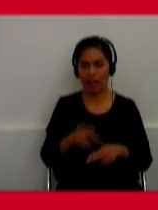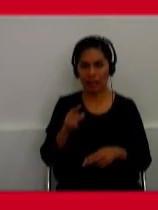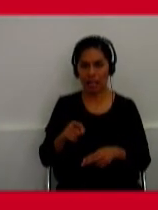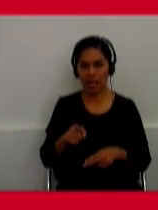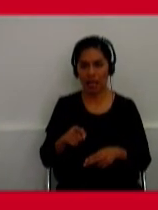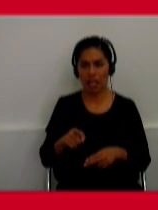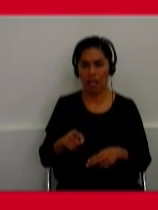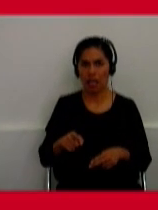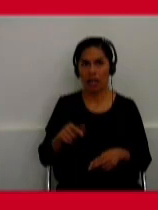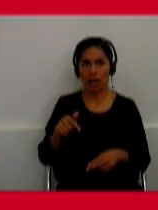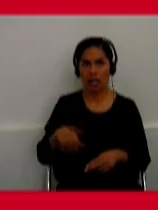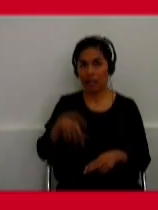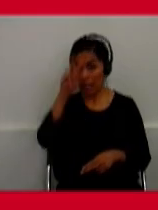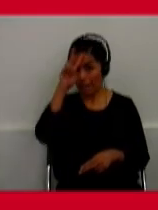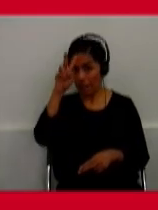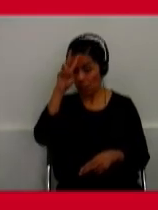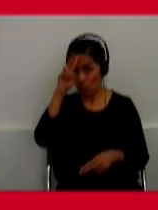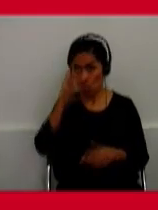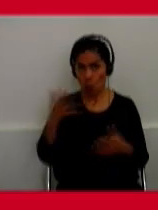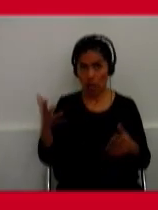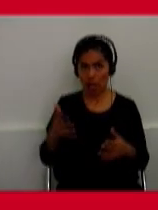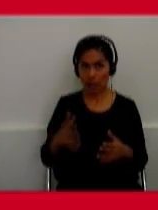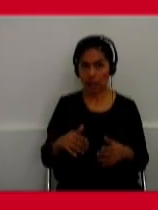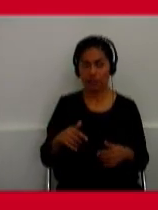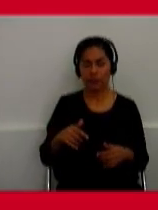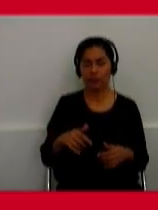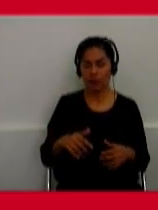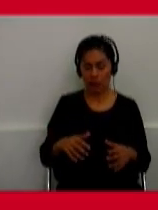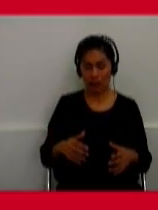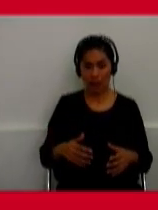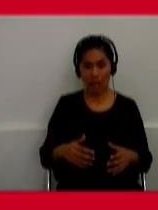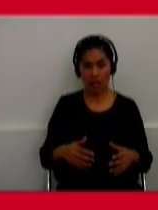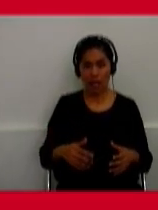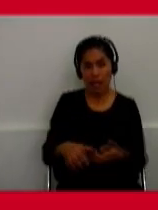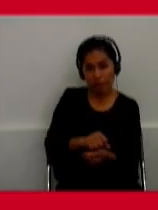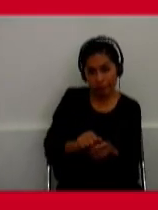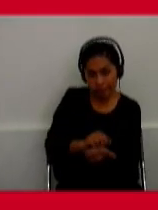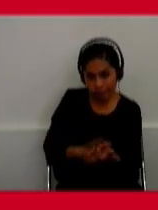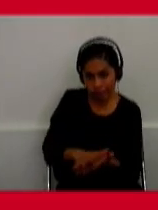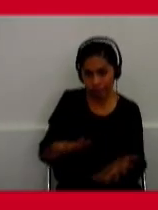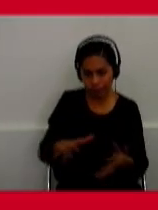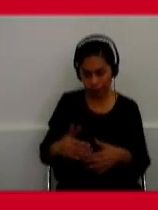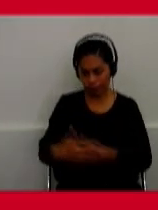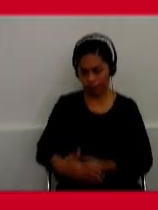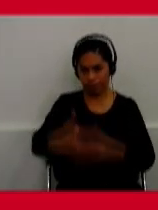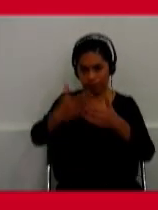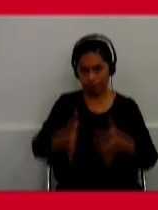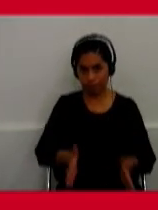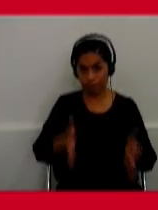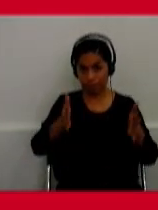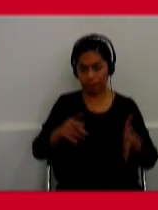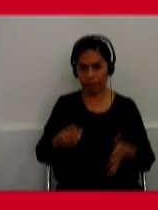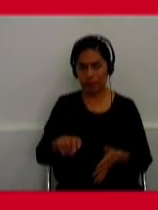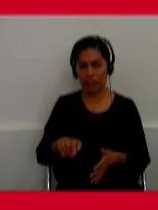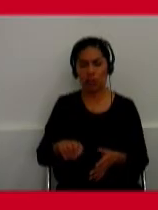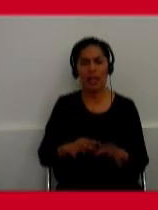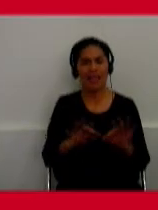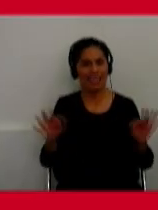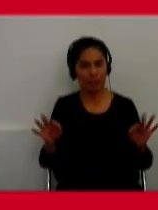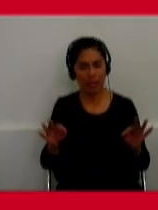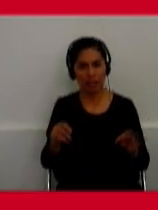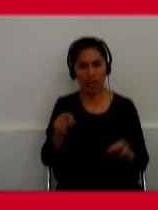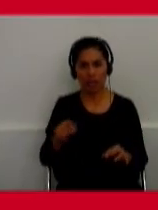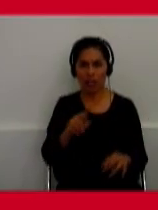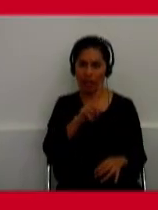filtrado, la segunda más grande, que es Cerro Lindo, ¿no? También tenemos varios espesadores muy